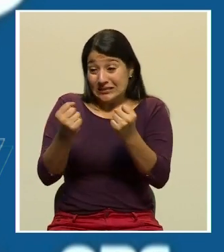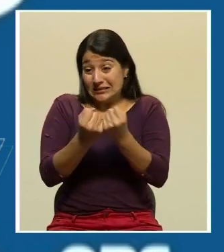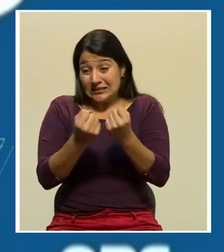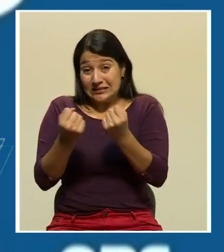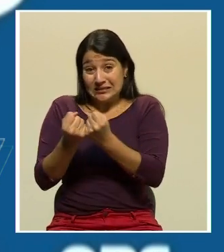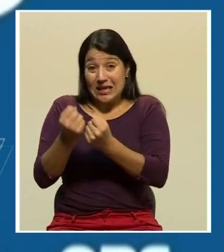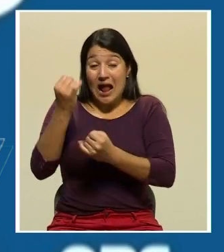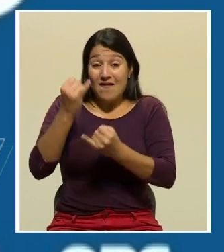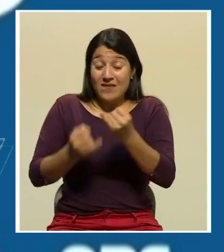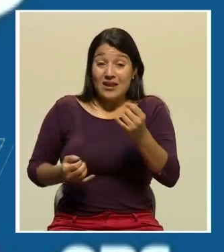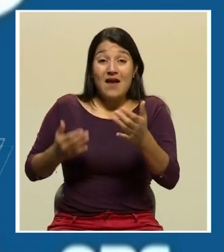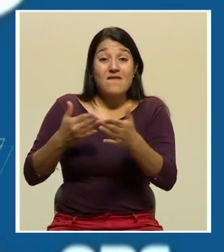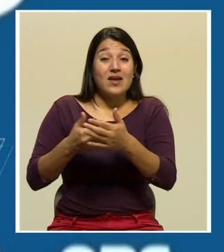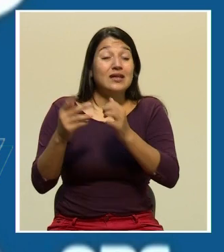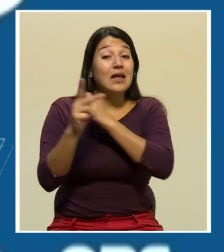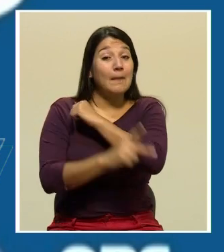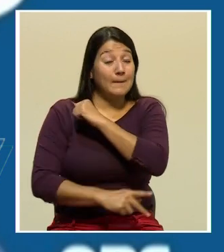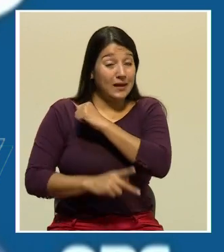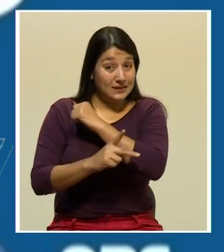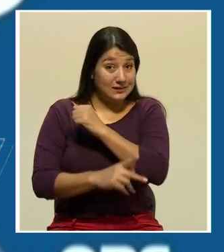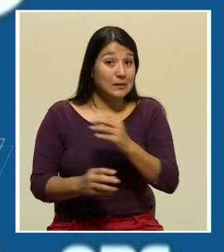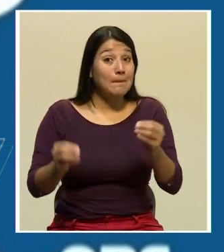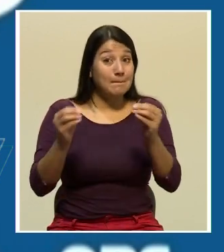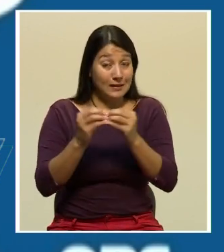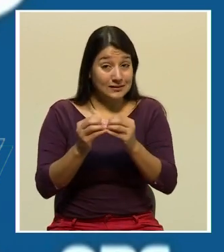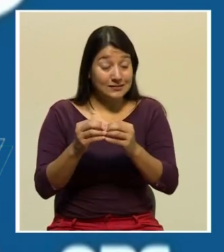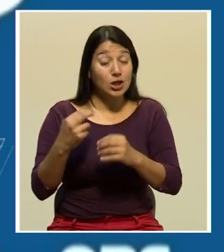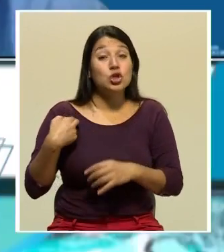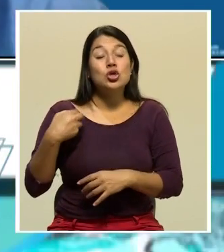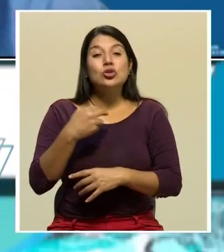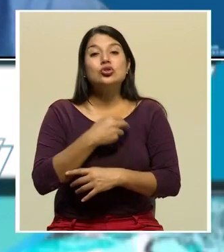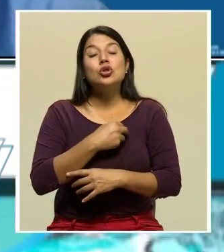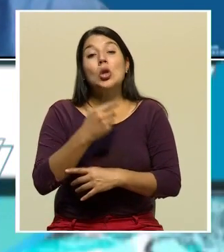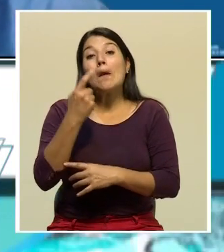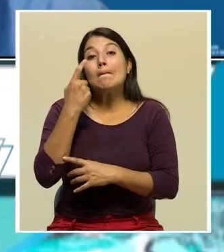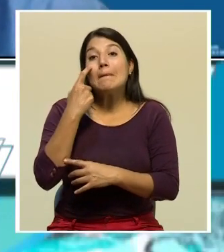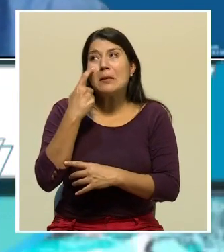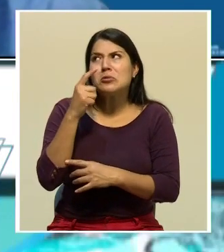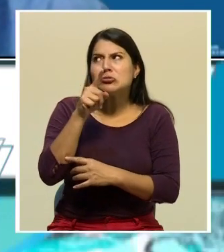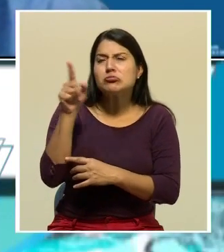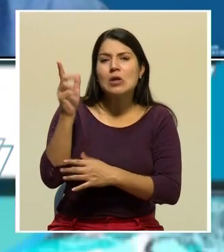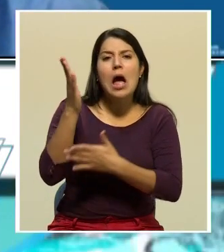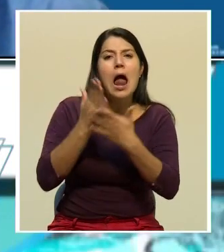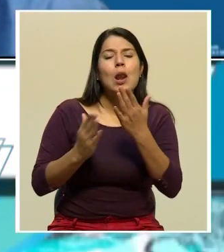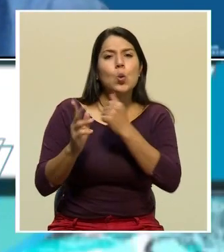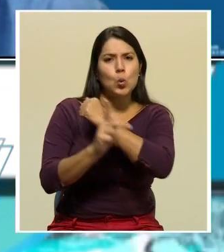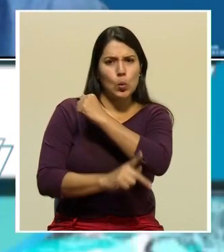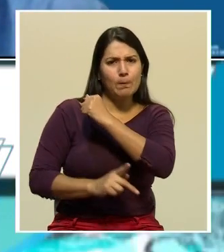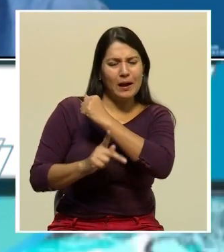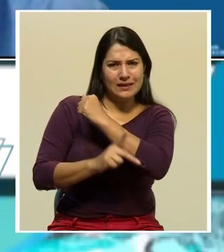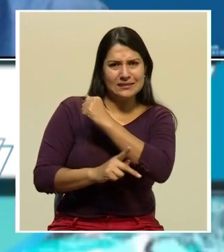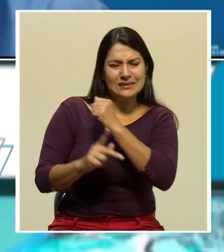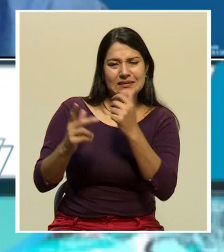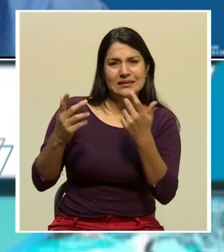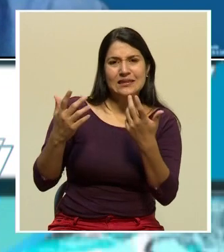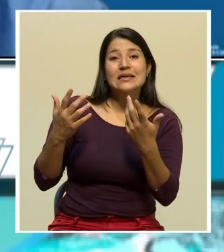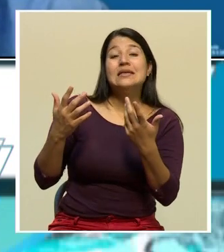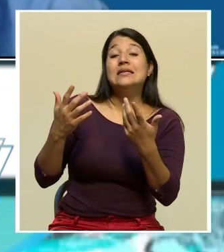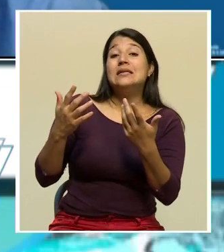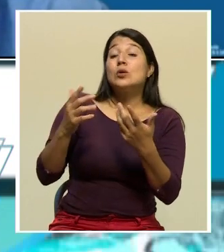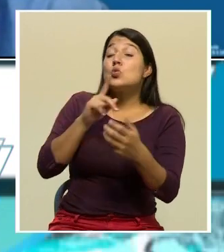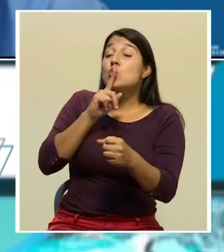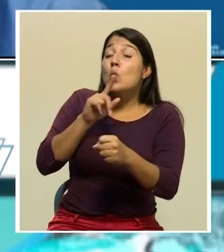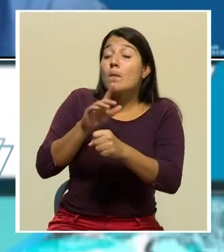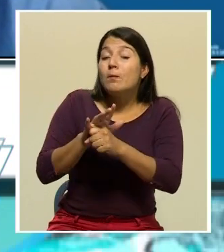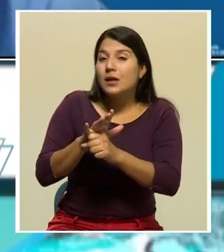repercutir en el país. Nosotros estamos viendo de que en algunos países ya esta medida, el cumplimiento de